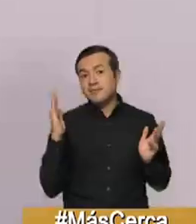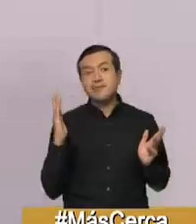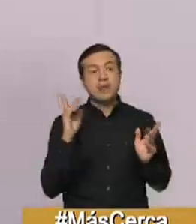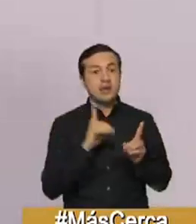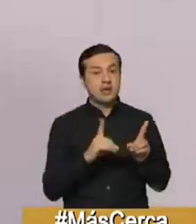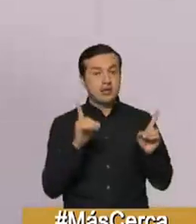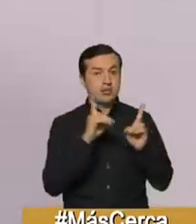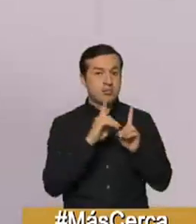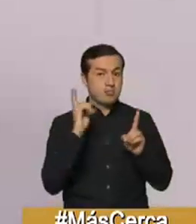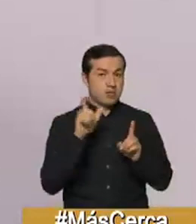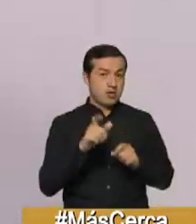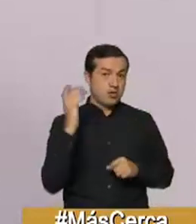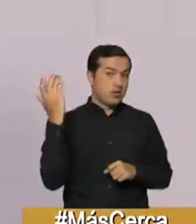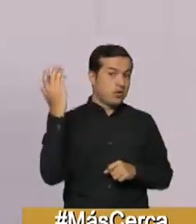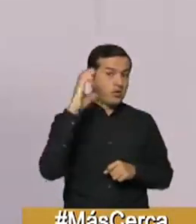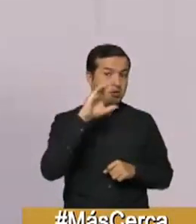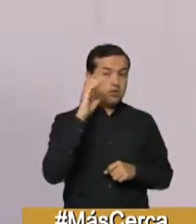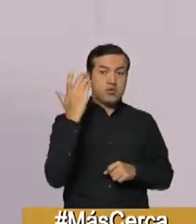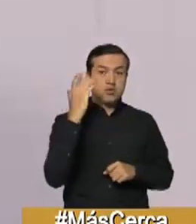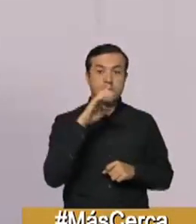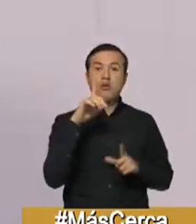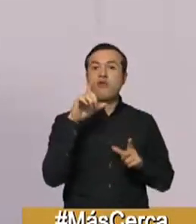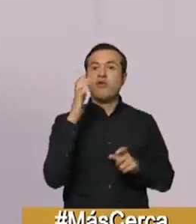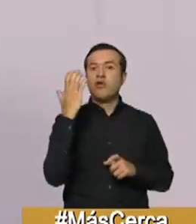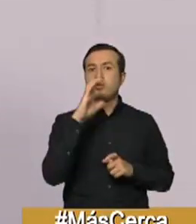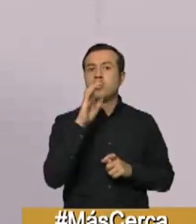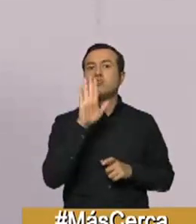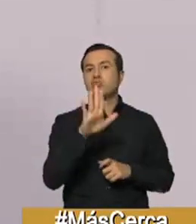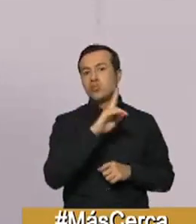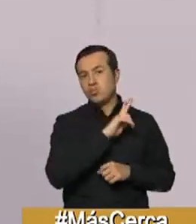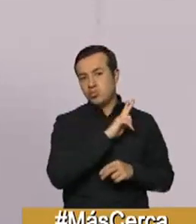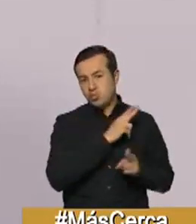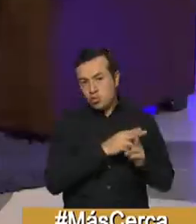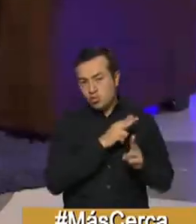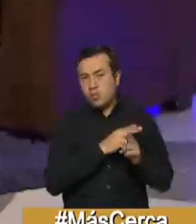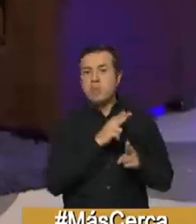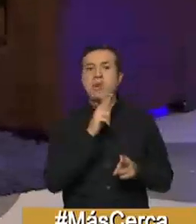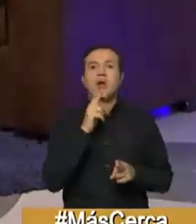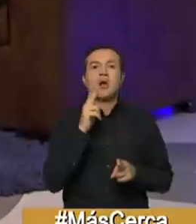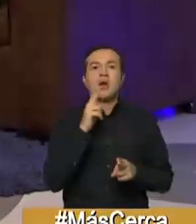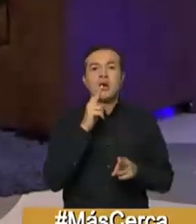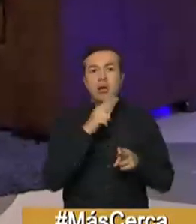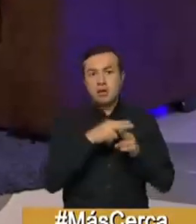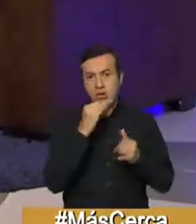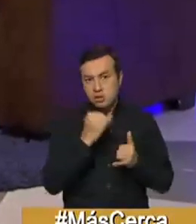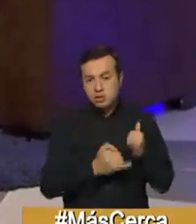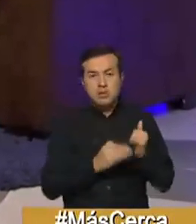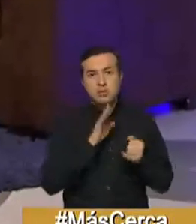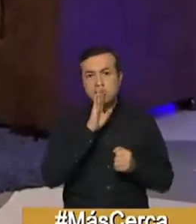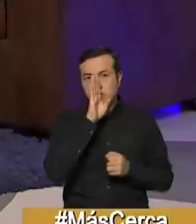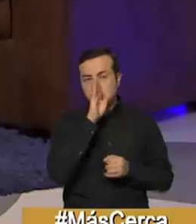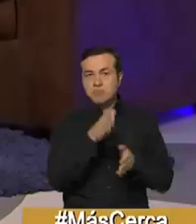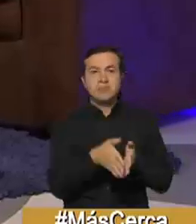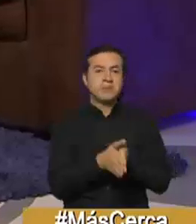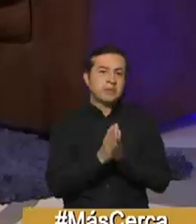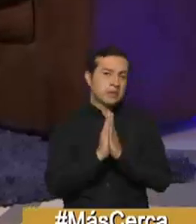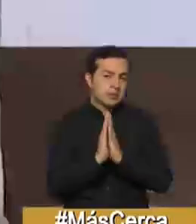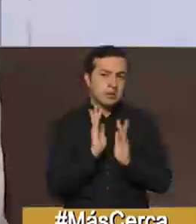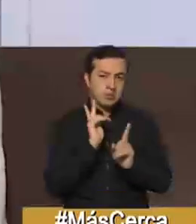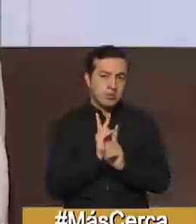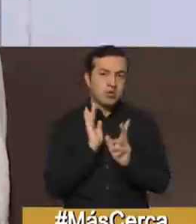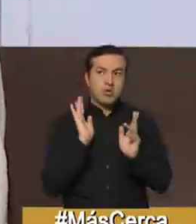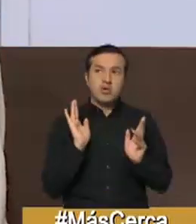debe enviar la persona que tuitee con la foto? ¿Tiene que poner su nombre, apellido, algún dato en especial? Por lo general, lo que hemos pedido es